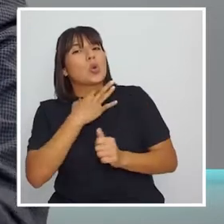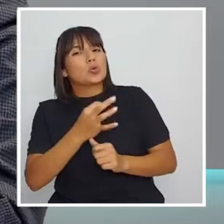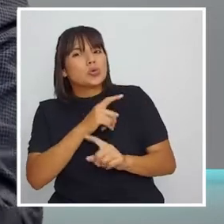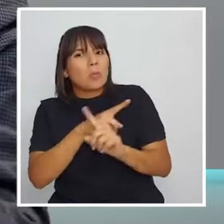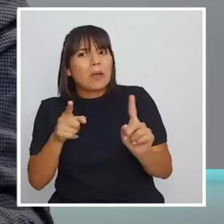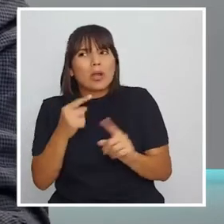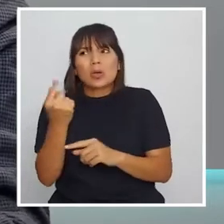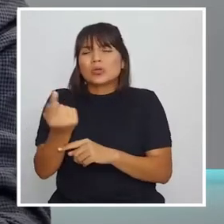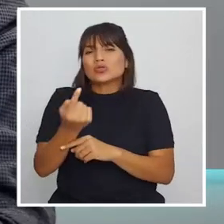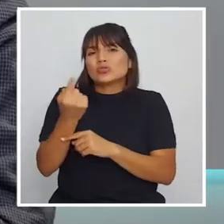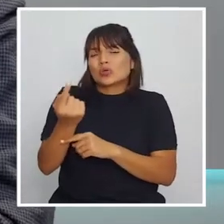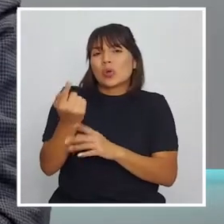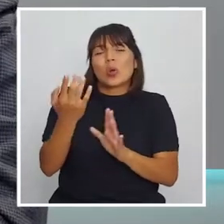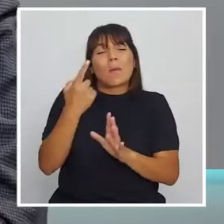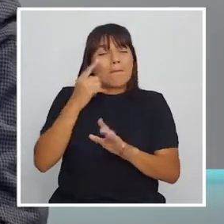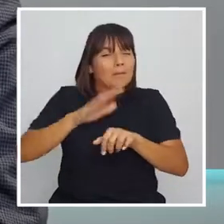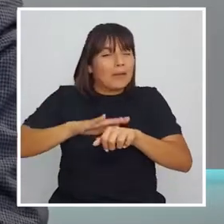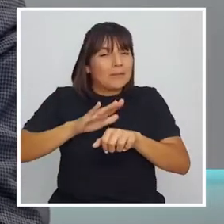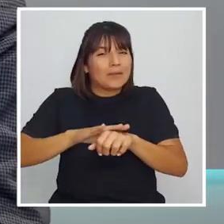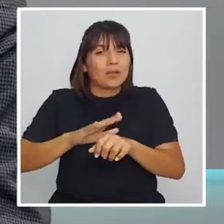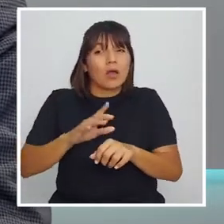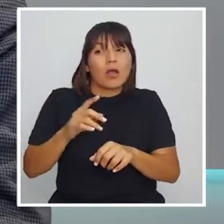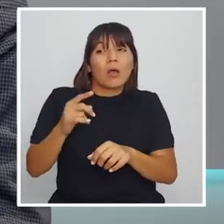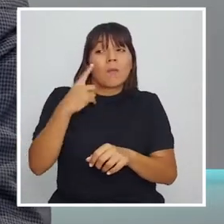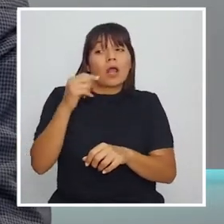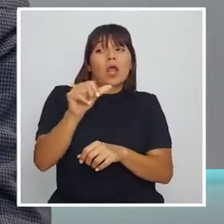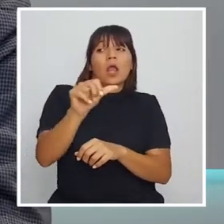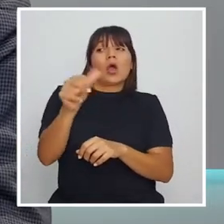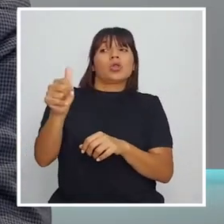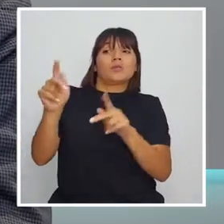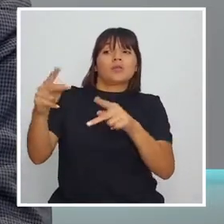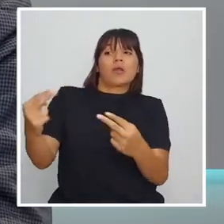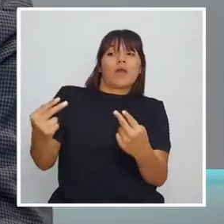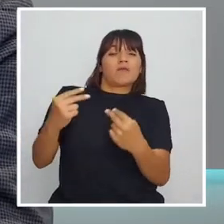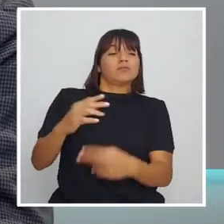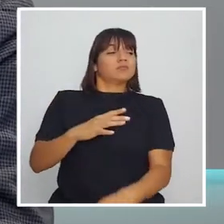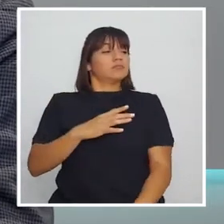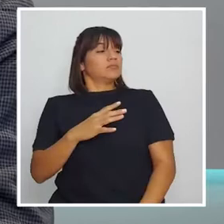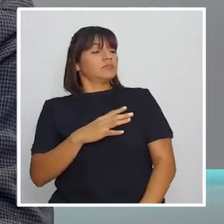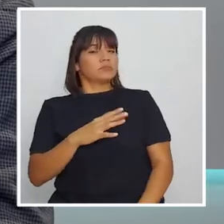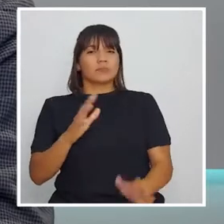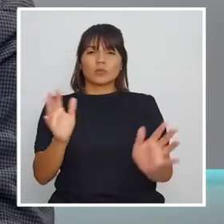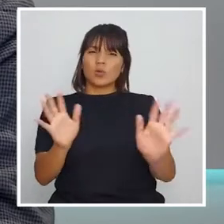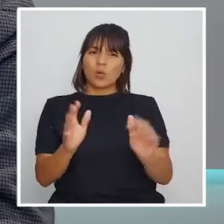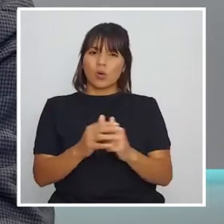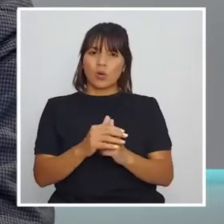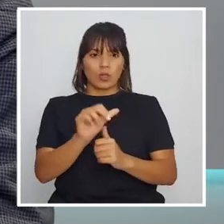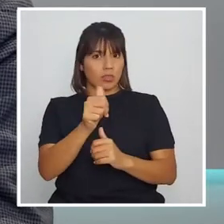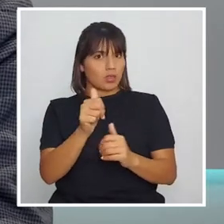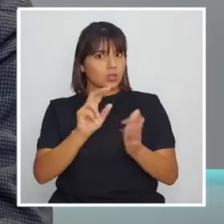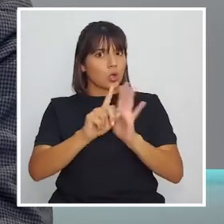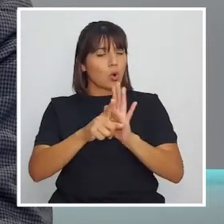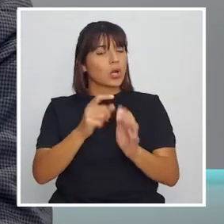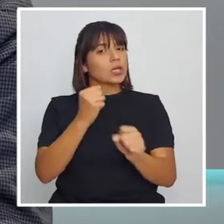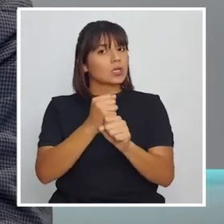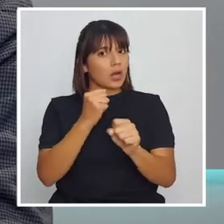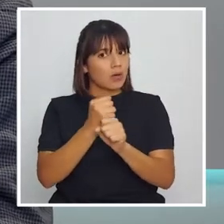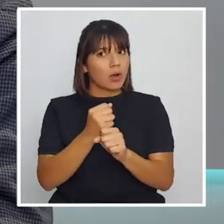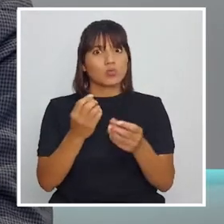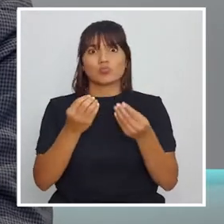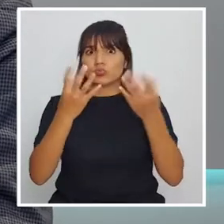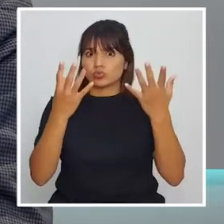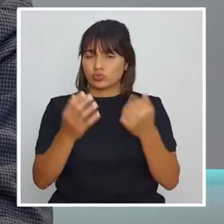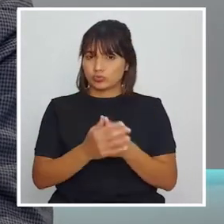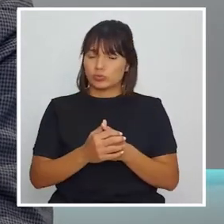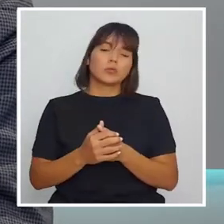término, rajarle a los amigos. 10 horas de trabajo son 10 horas de trabajo que se pueden dedicar a otra cosa, ¿verdad? Claro. Don